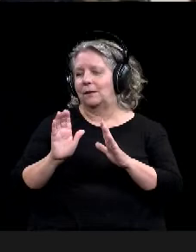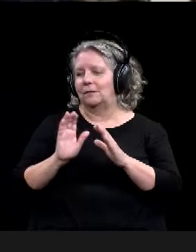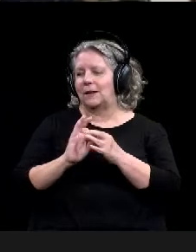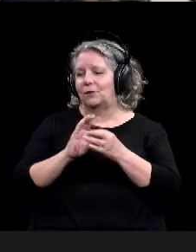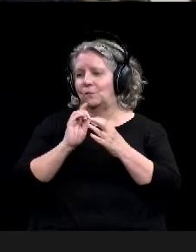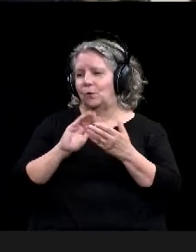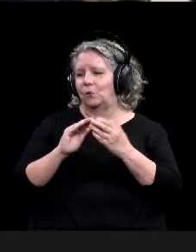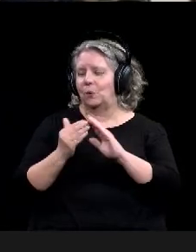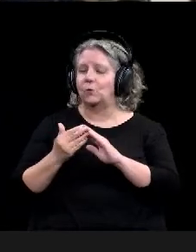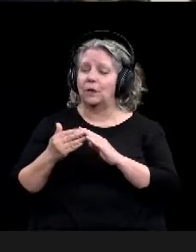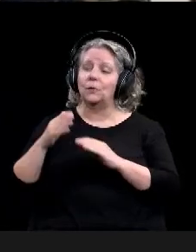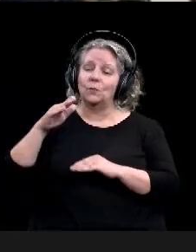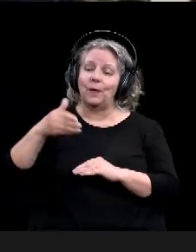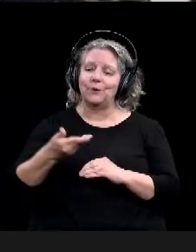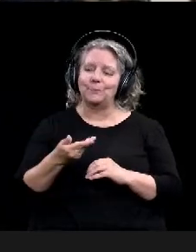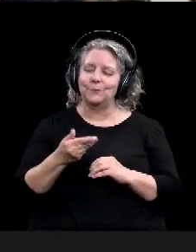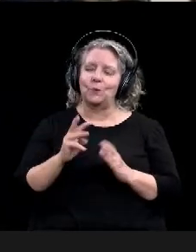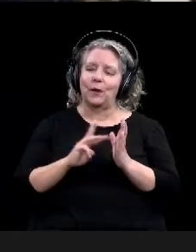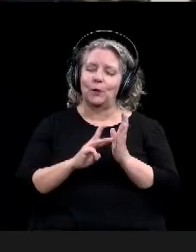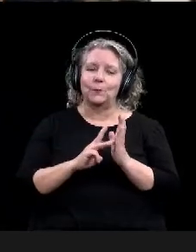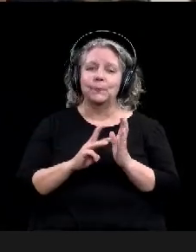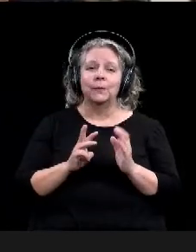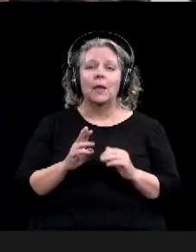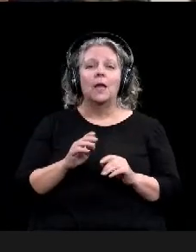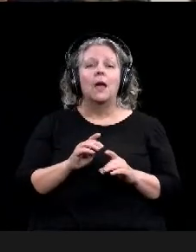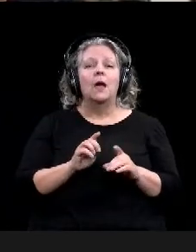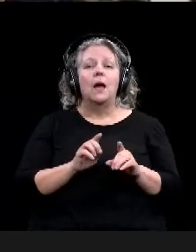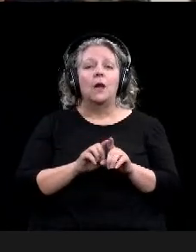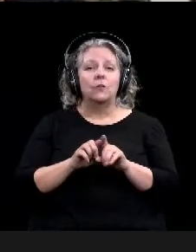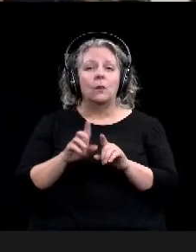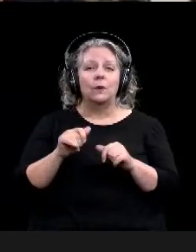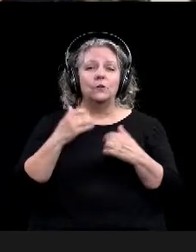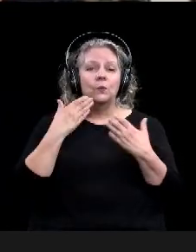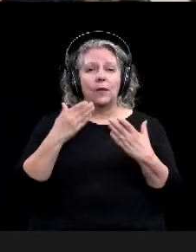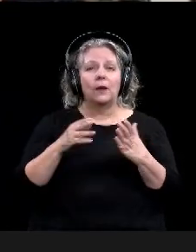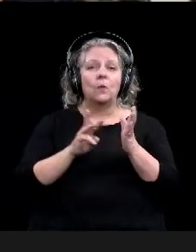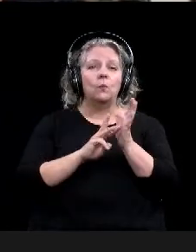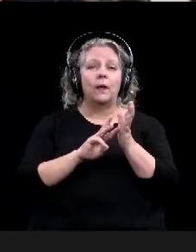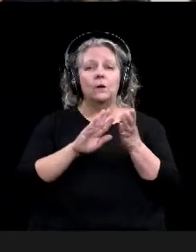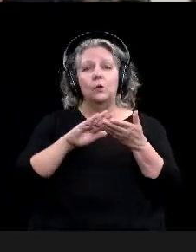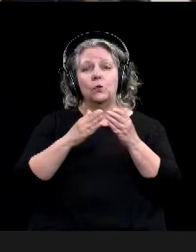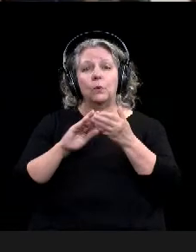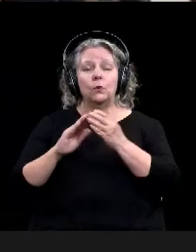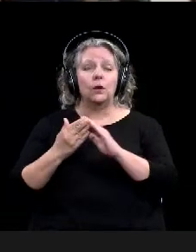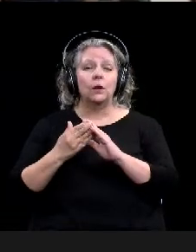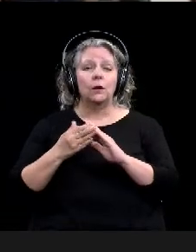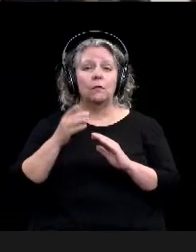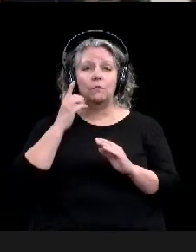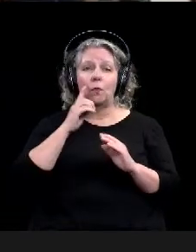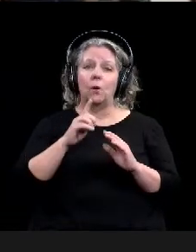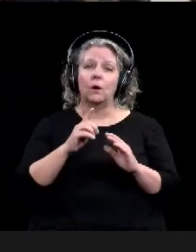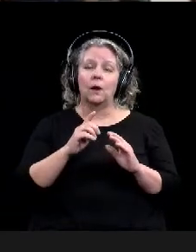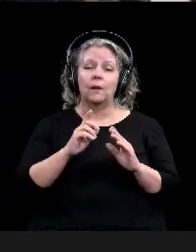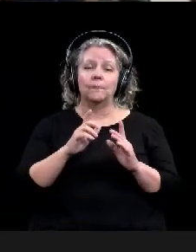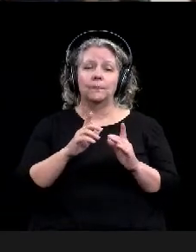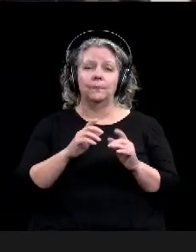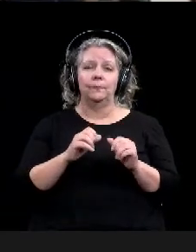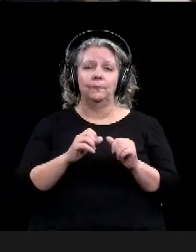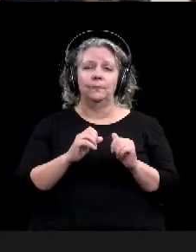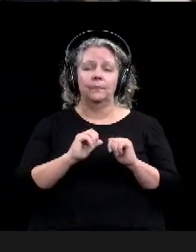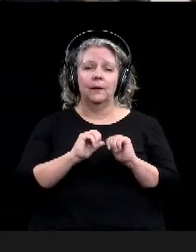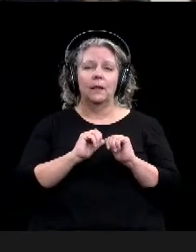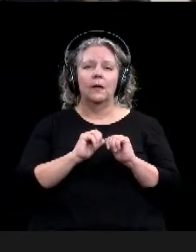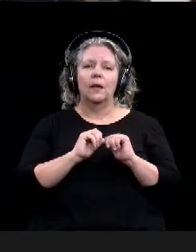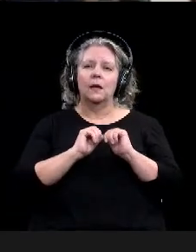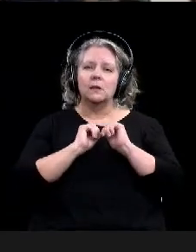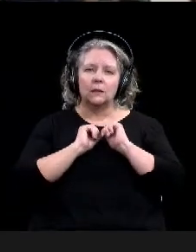a la comunidad por estar en el curso de y tomar las medidas para para que